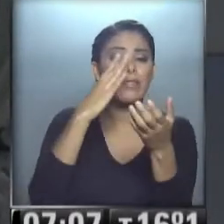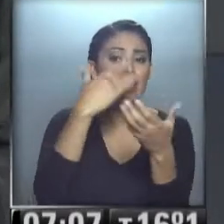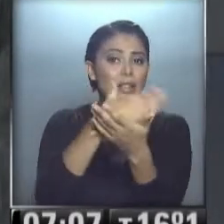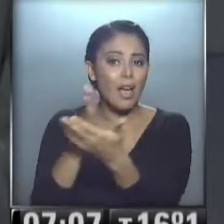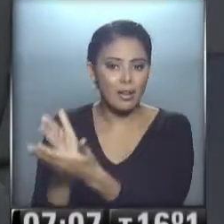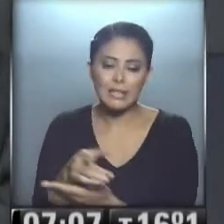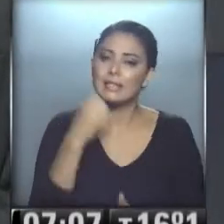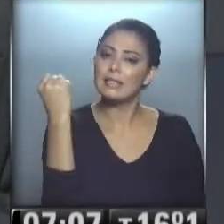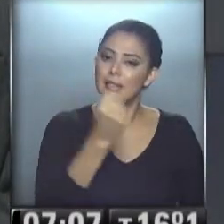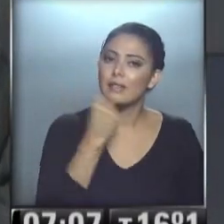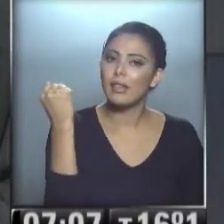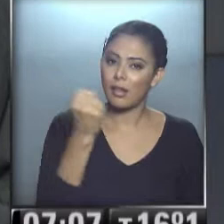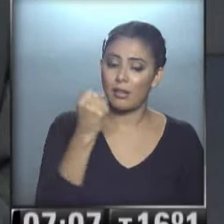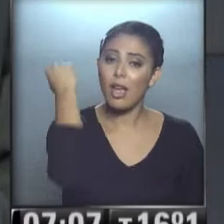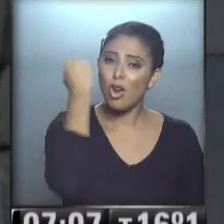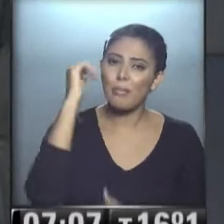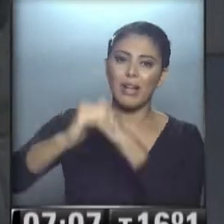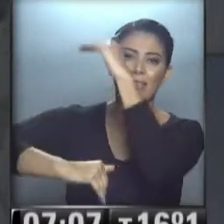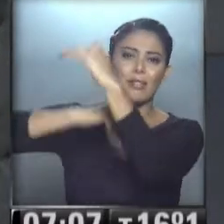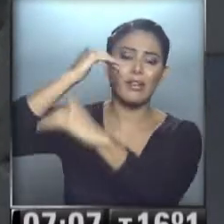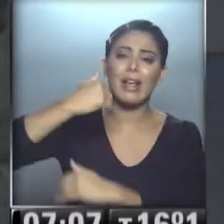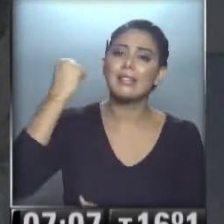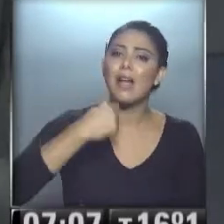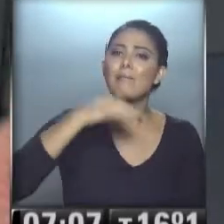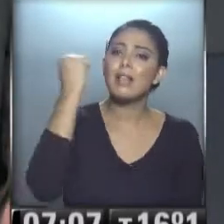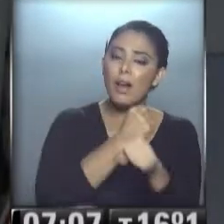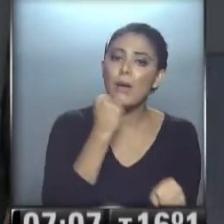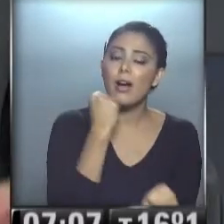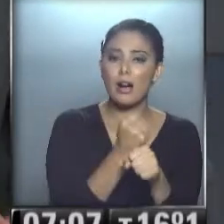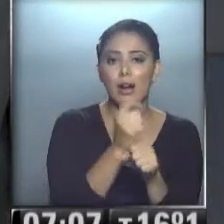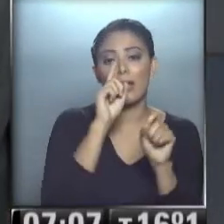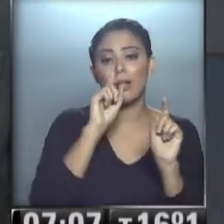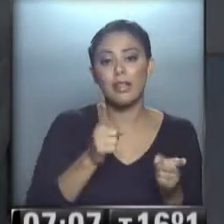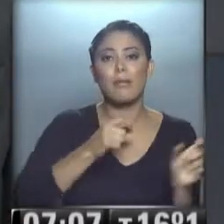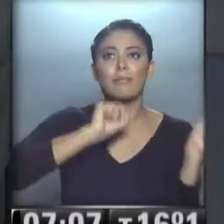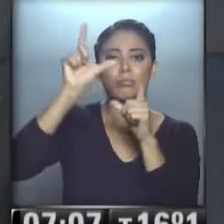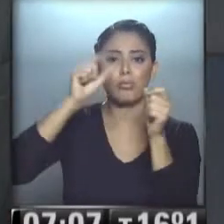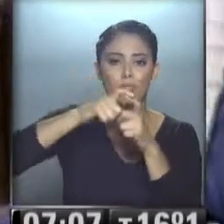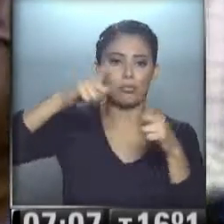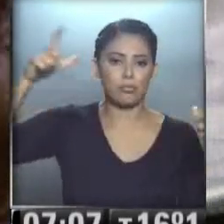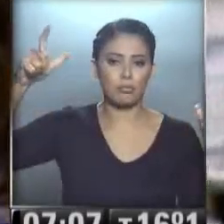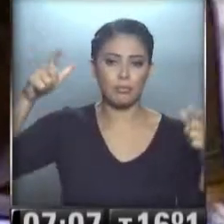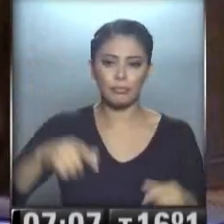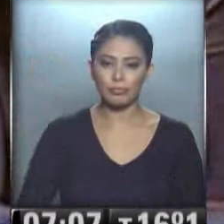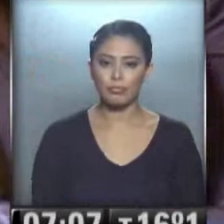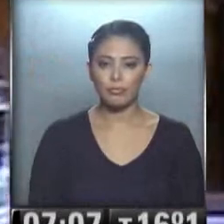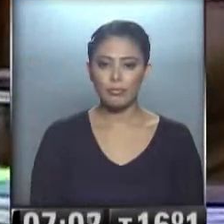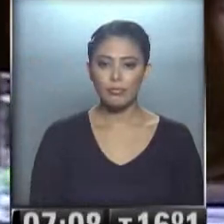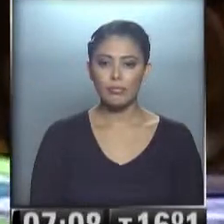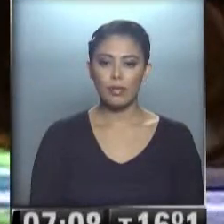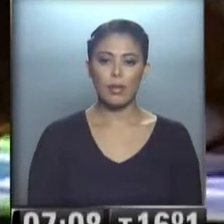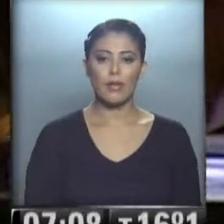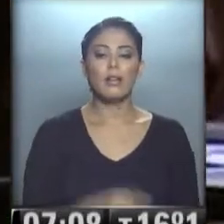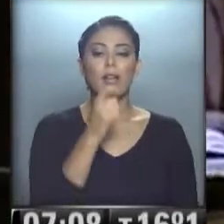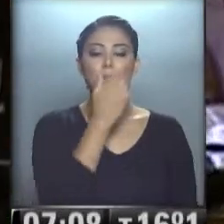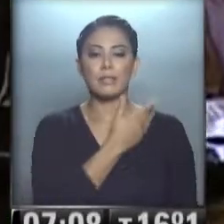es el crecimiento de la economía, que haya más puestos de trabajo y que se incrementen las exportaciones. Cuando decimos